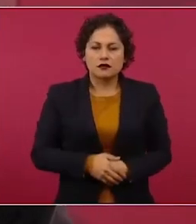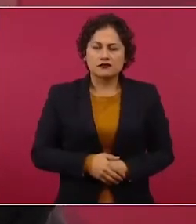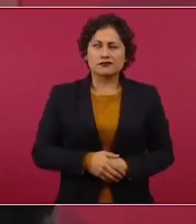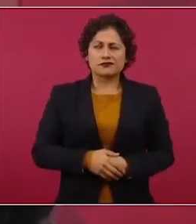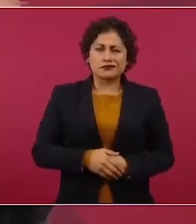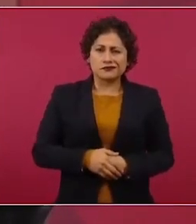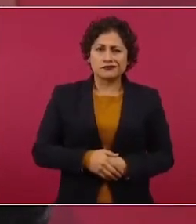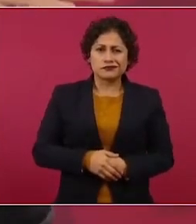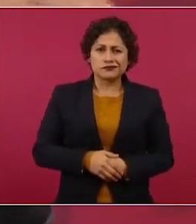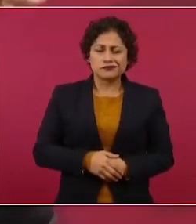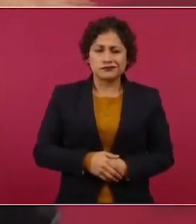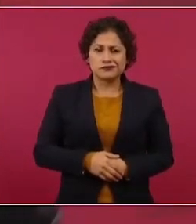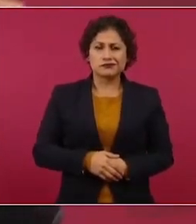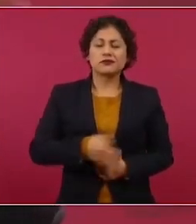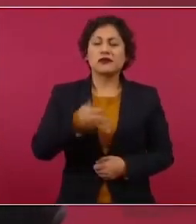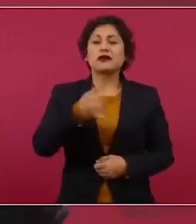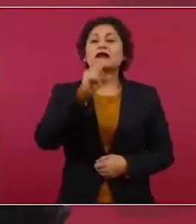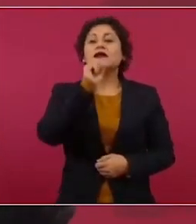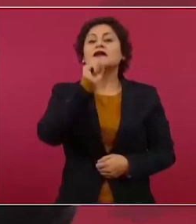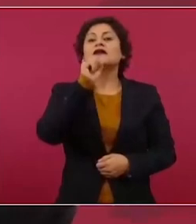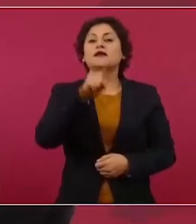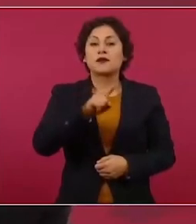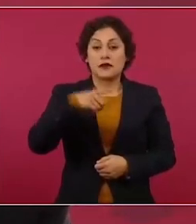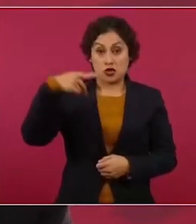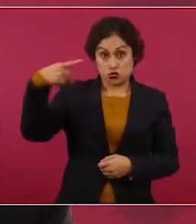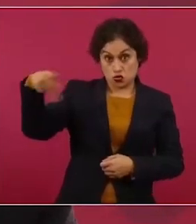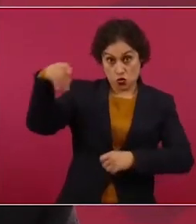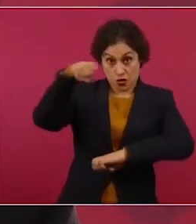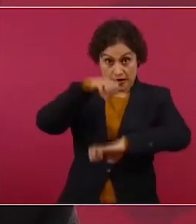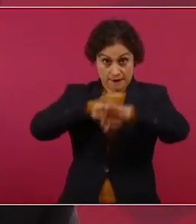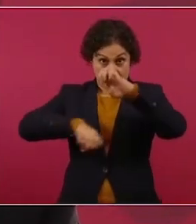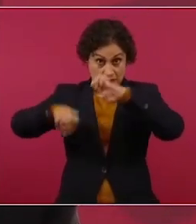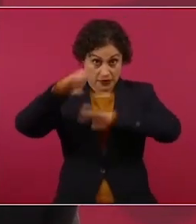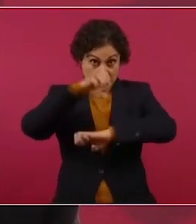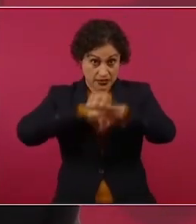Y luego los de las empresas,